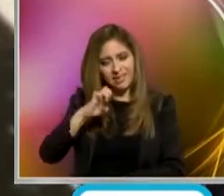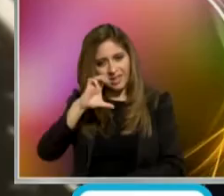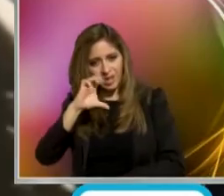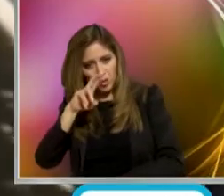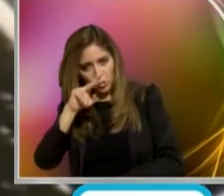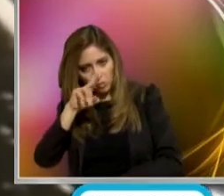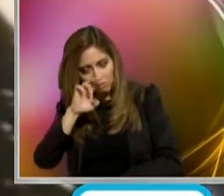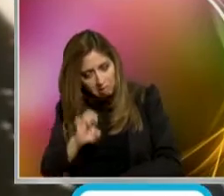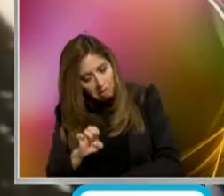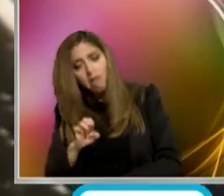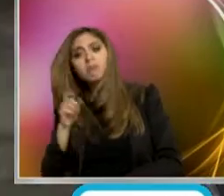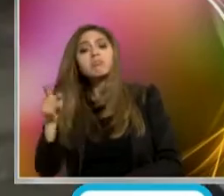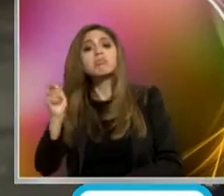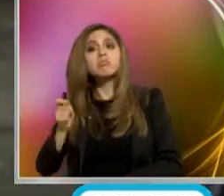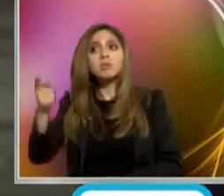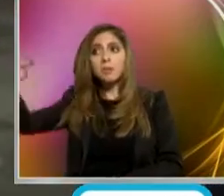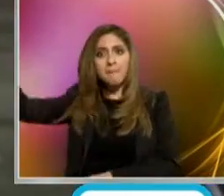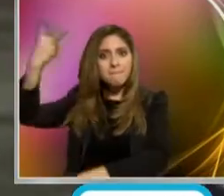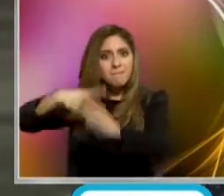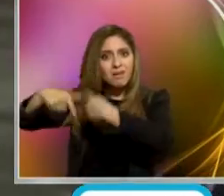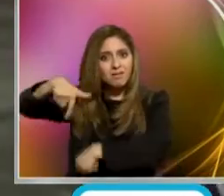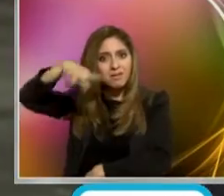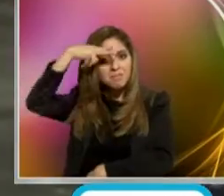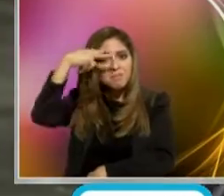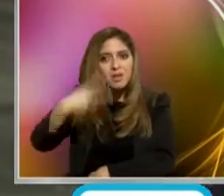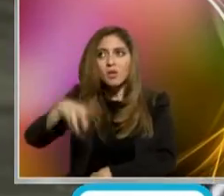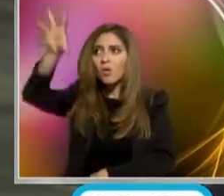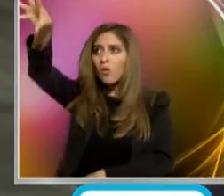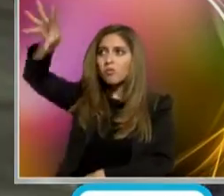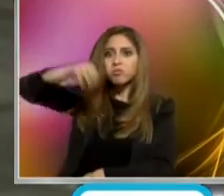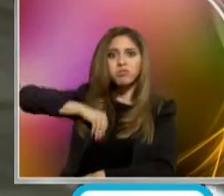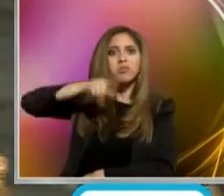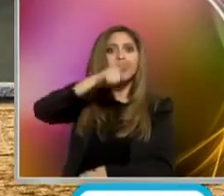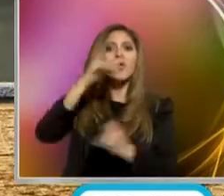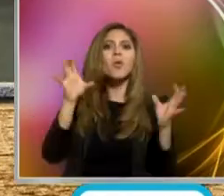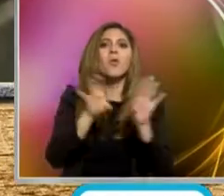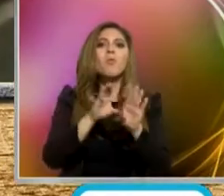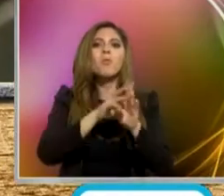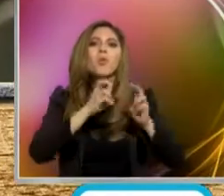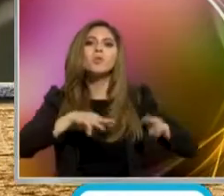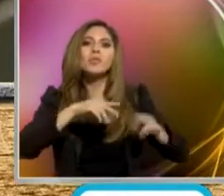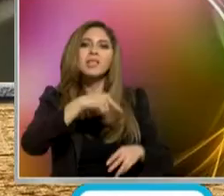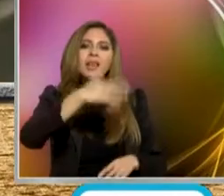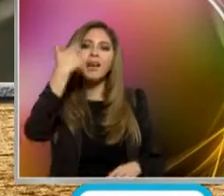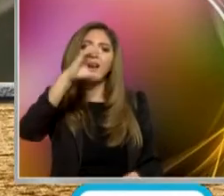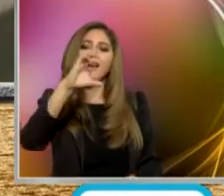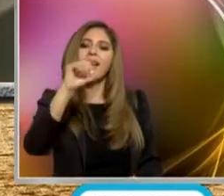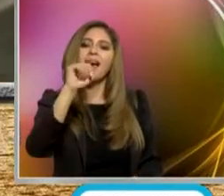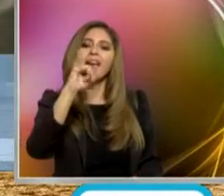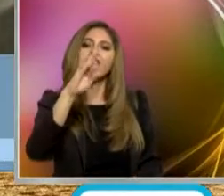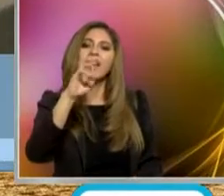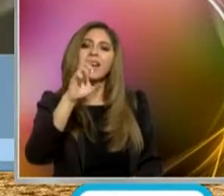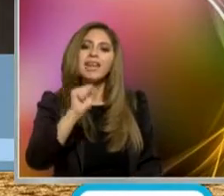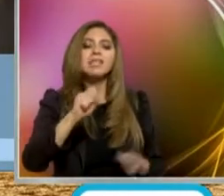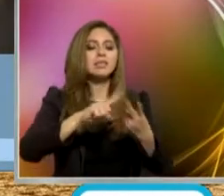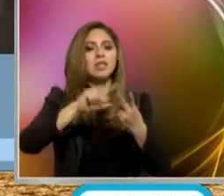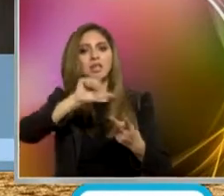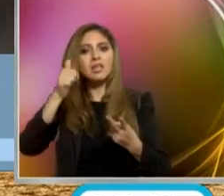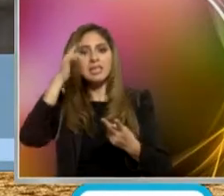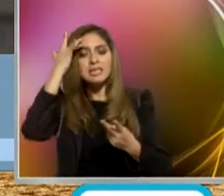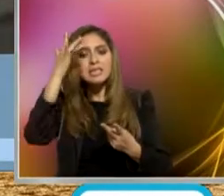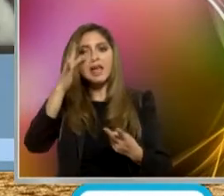eso se vino a México con la imagen de los Caifanes, ¿no? Y ya después con otros grupos como Santa